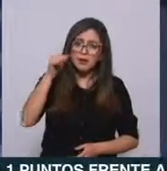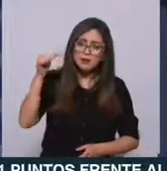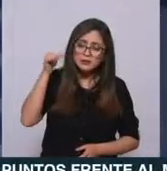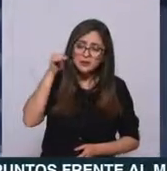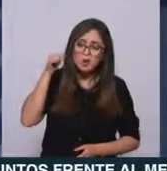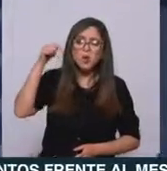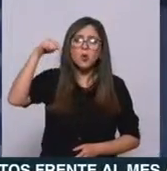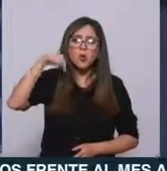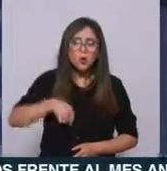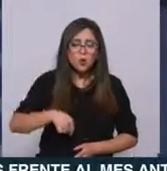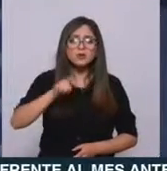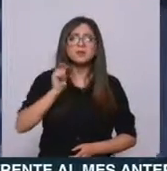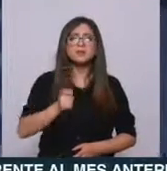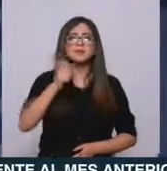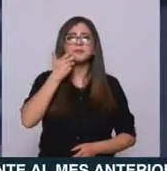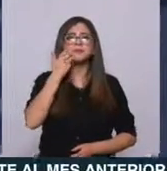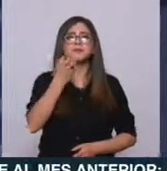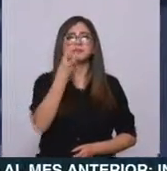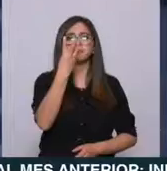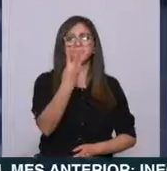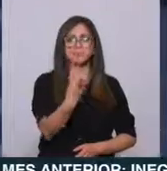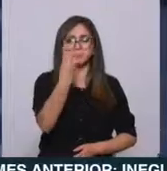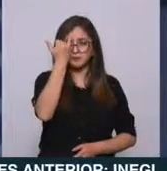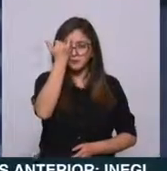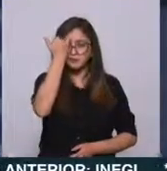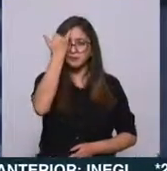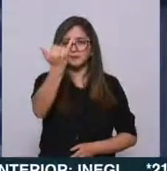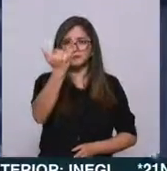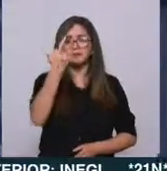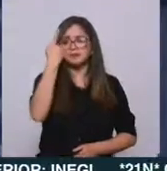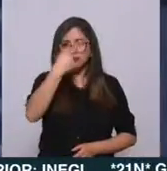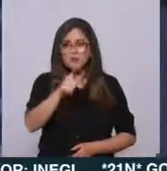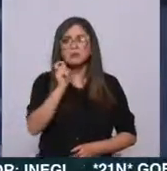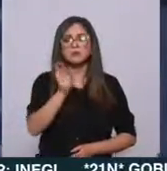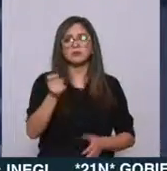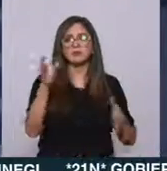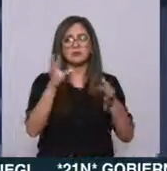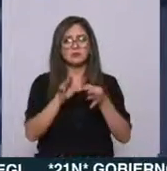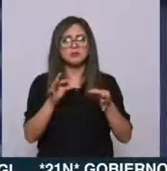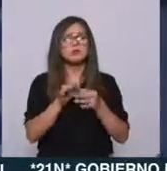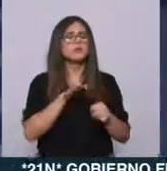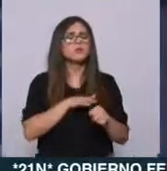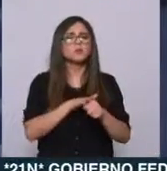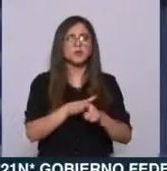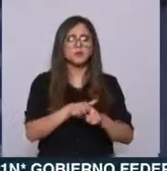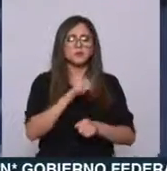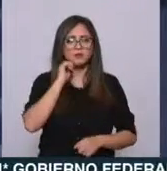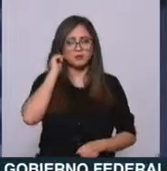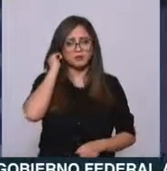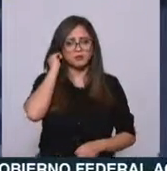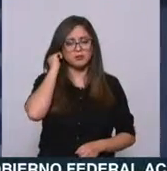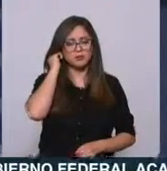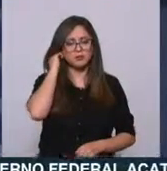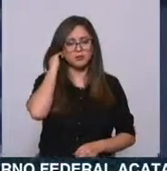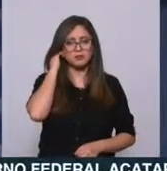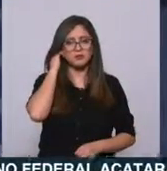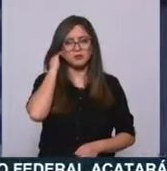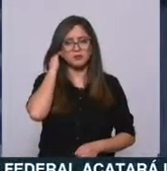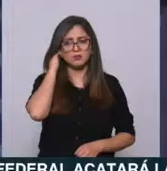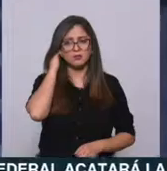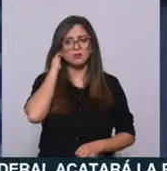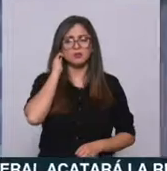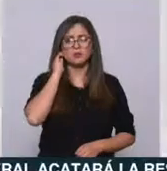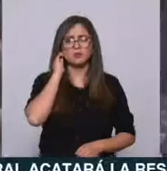insistido en 3 ideas centrales, si me permites o si me permiten. Por favor, ¿cuáles son? Feli y Juan. La primera,